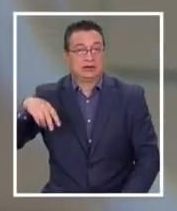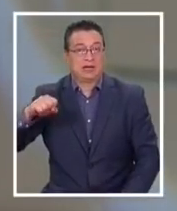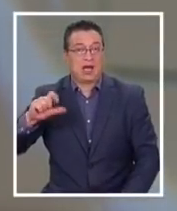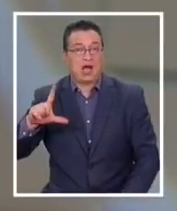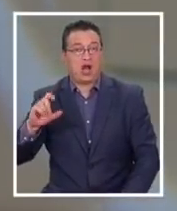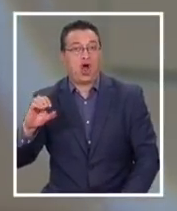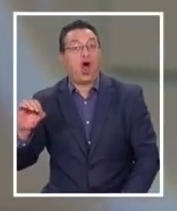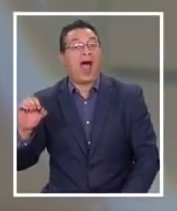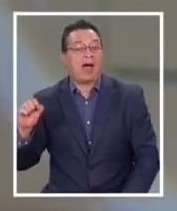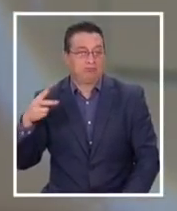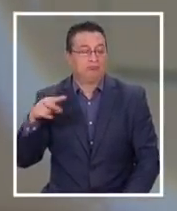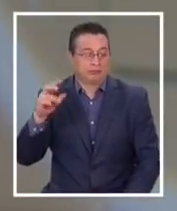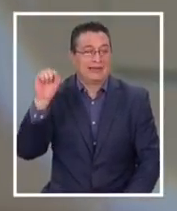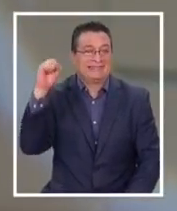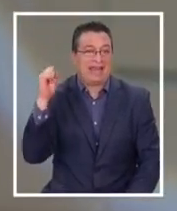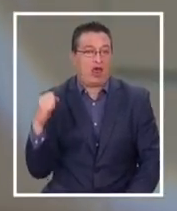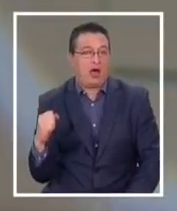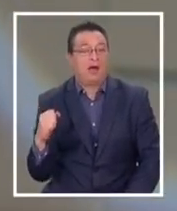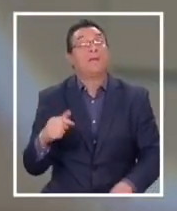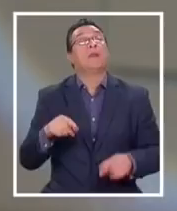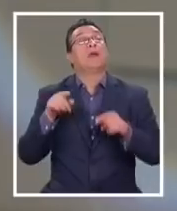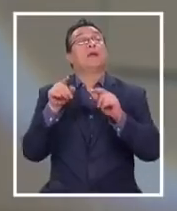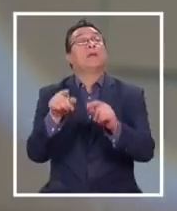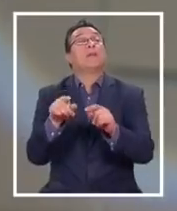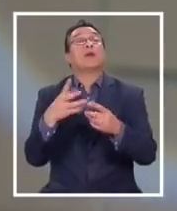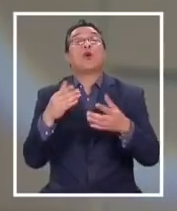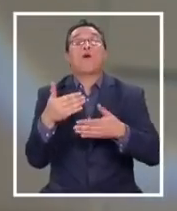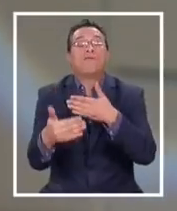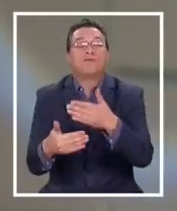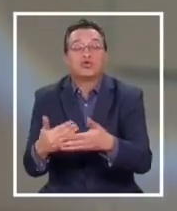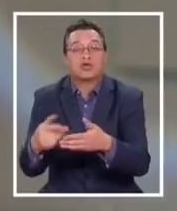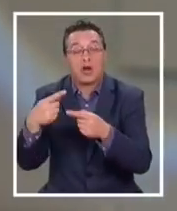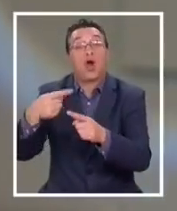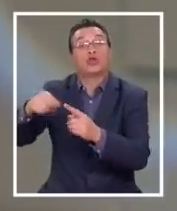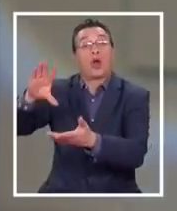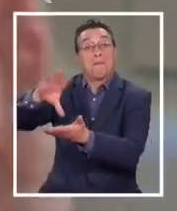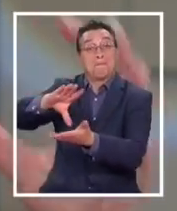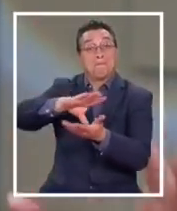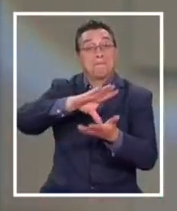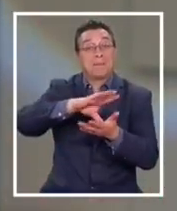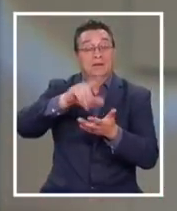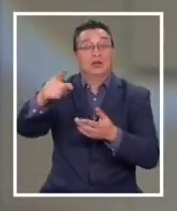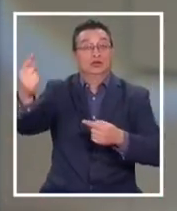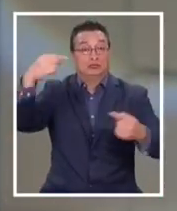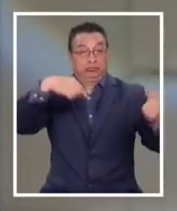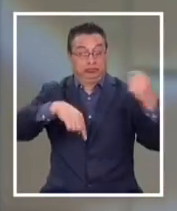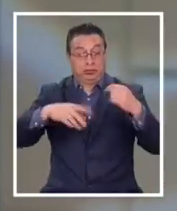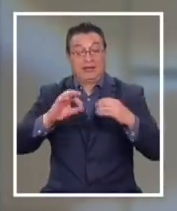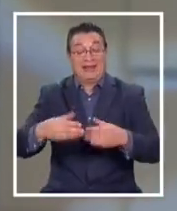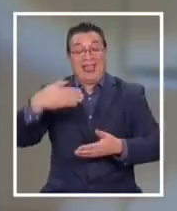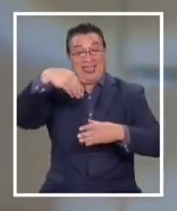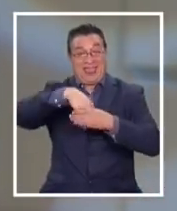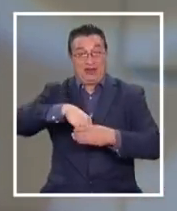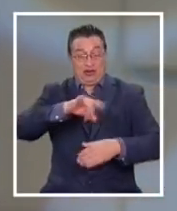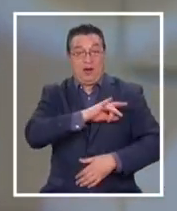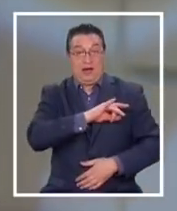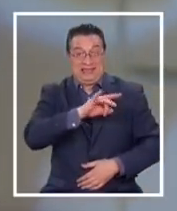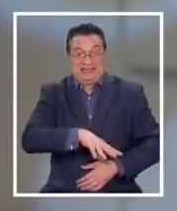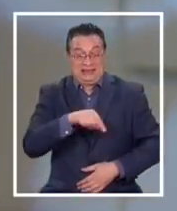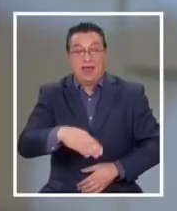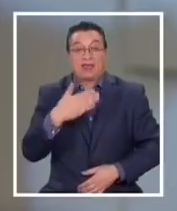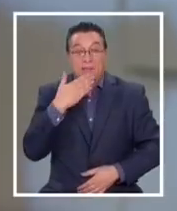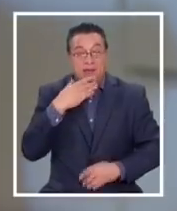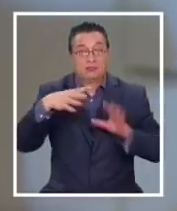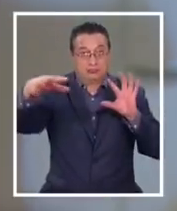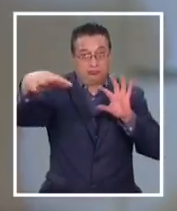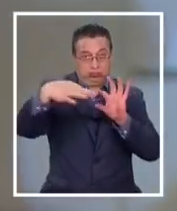organizado tiene mucha relación también, no solamente con los que funcionan desde el extranjero, sino también los que funcionan dentro del país. O incluso